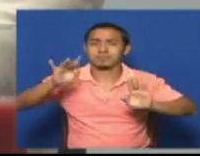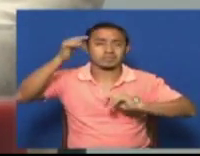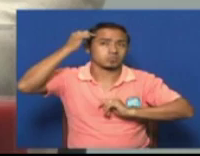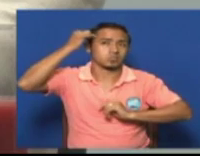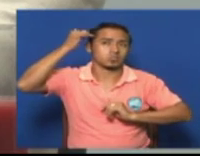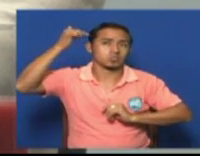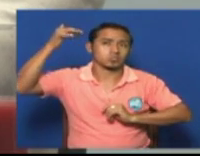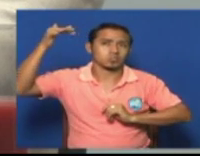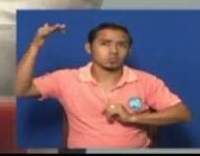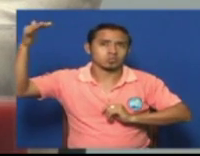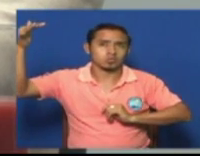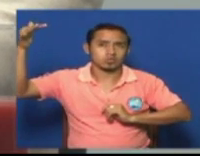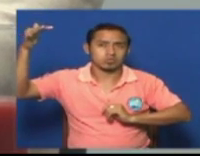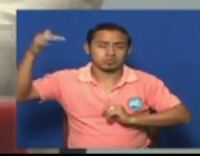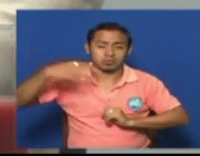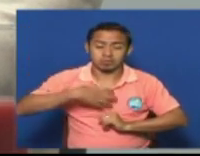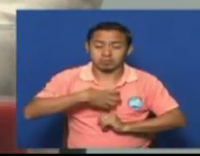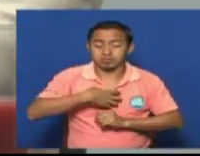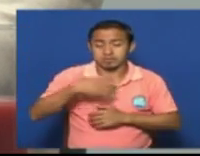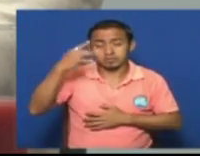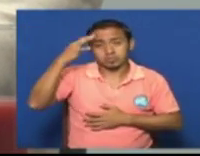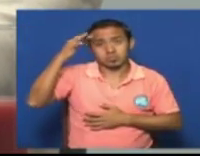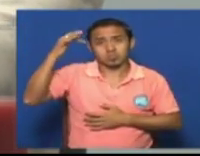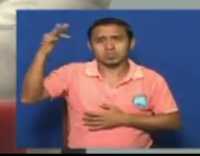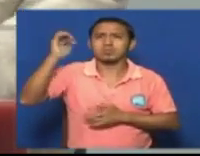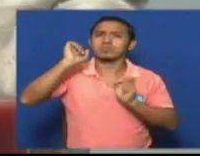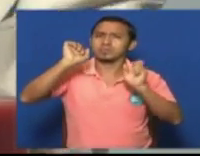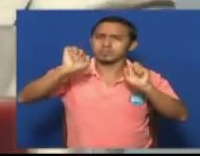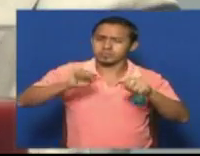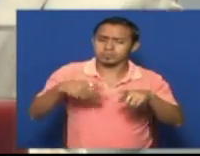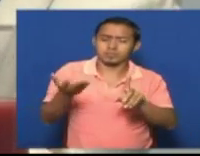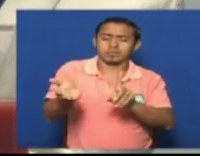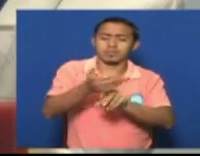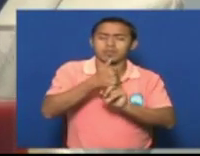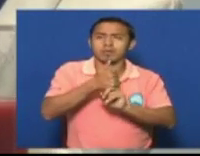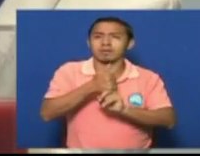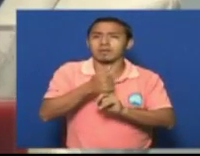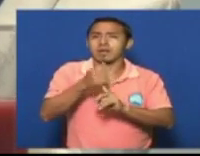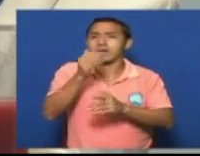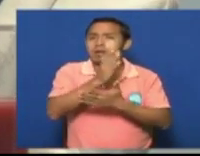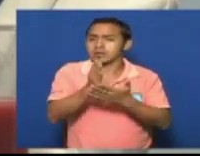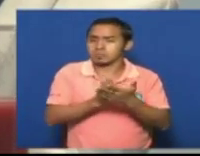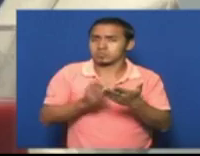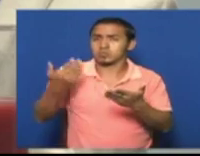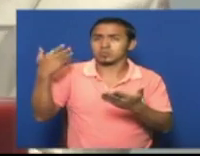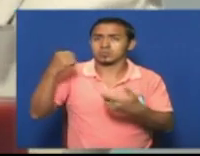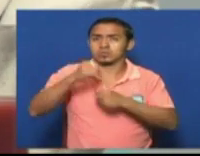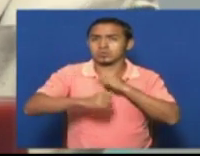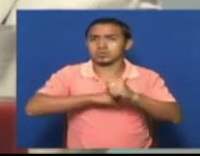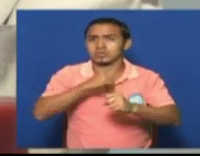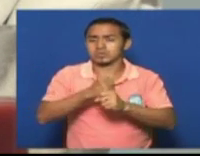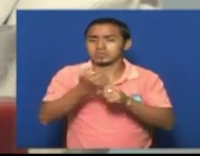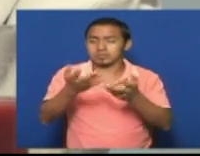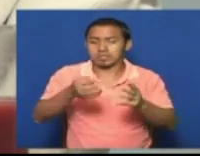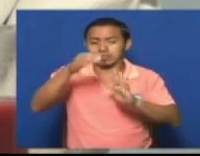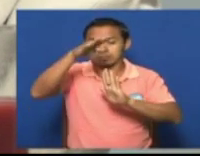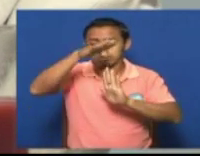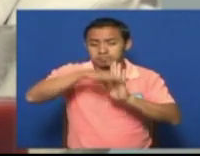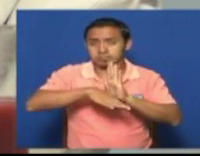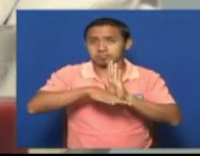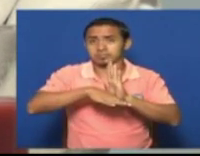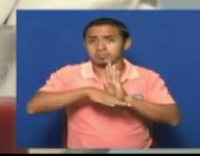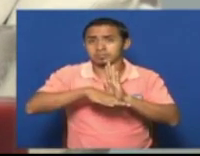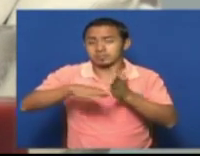sueño eso es una gran aspiración pero lo podemos lograr porque hace unos años el reto era disminuir al máximo el